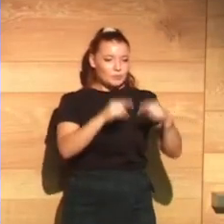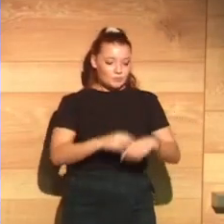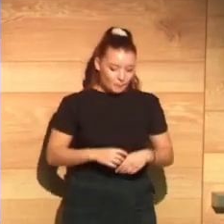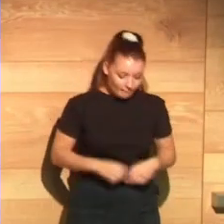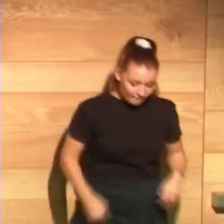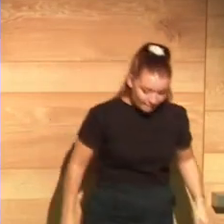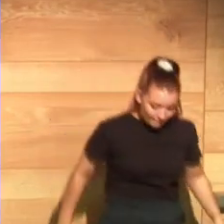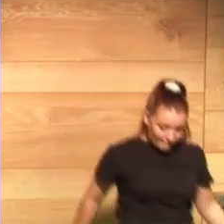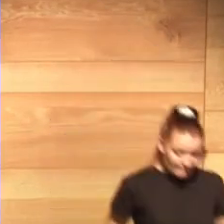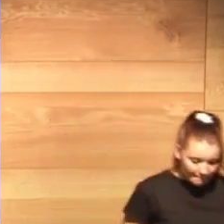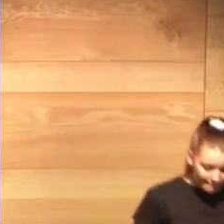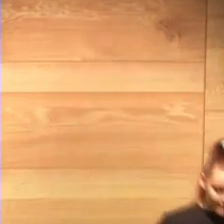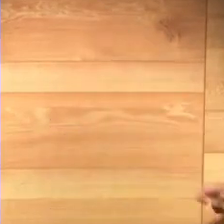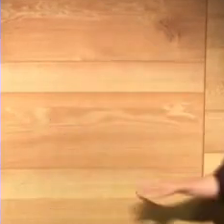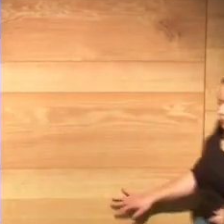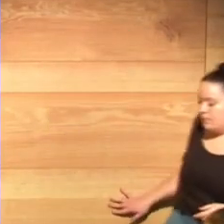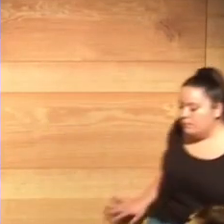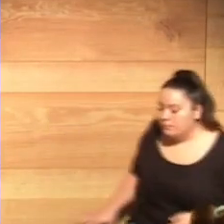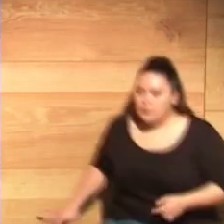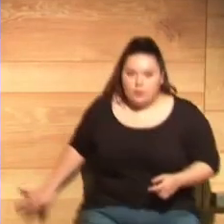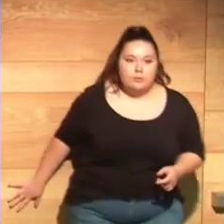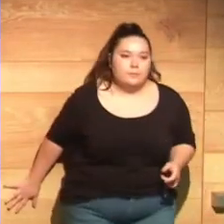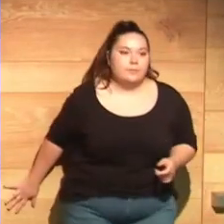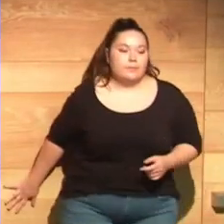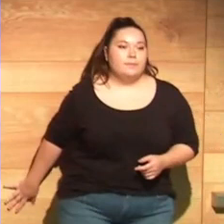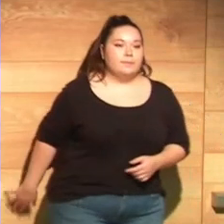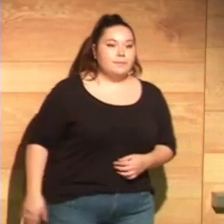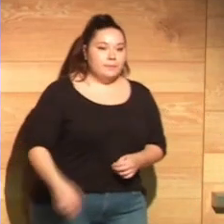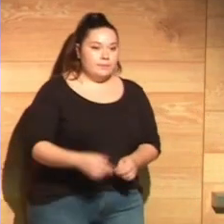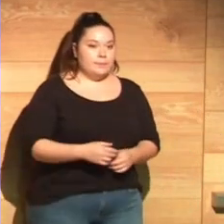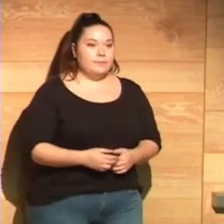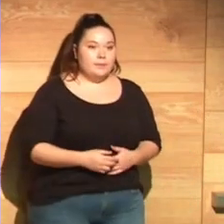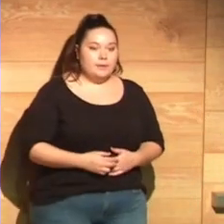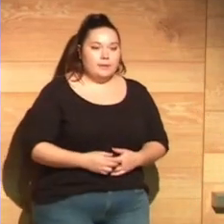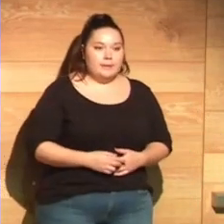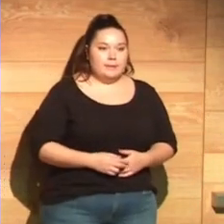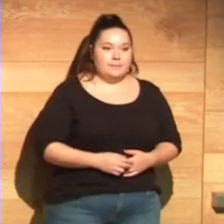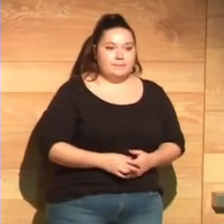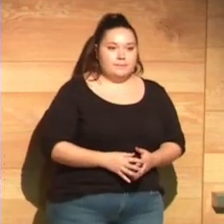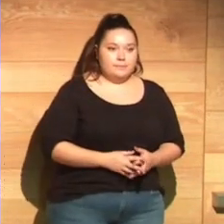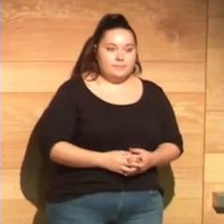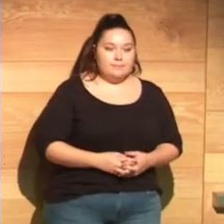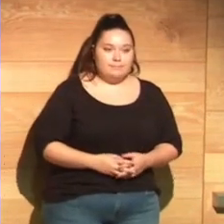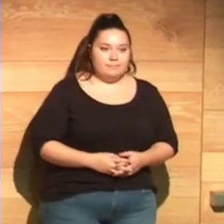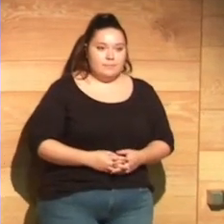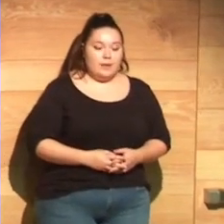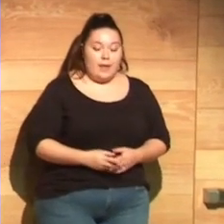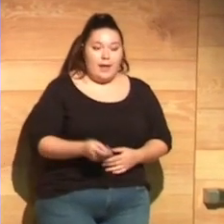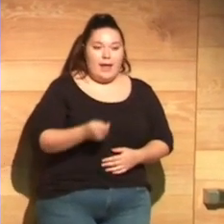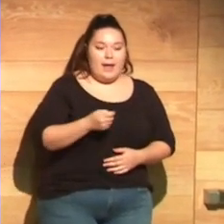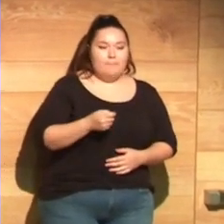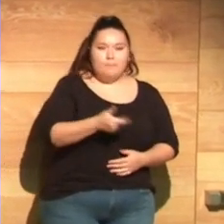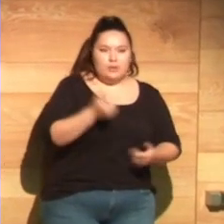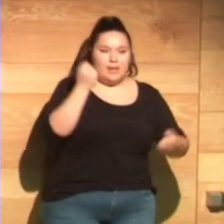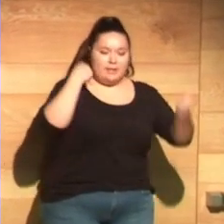adelantando a preguntas. No, me parece estupendo, pero es verdad que tuvo las narices de plantarse con las majors, que eso es...